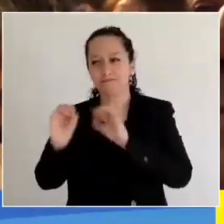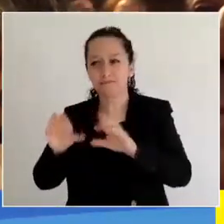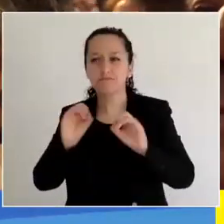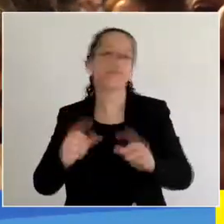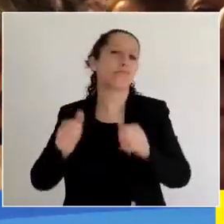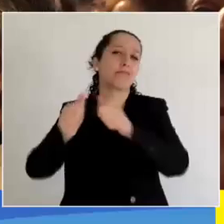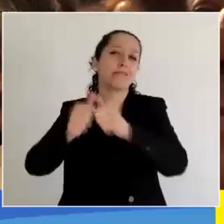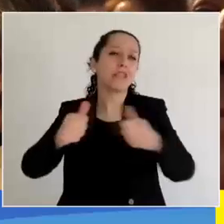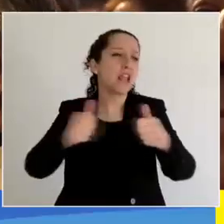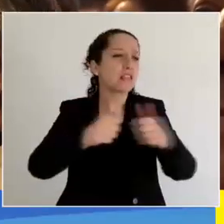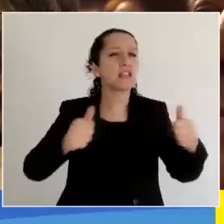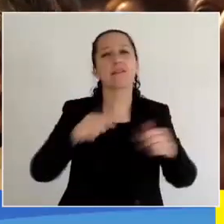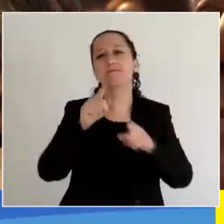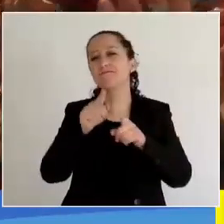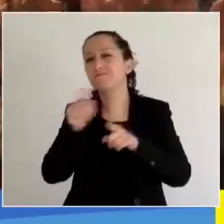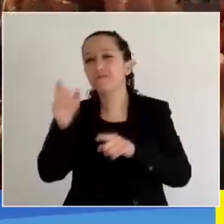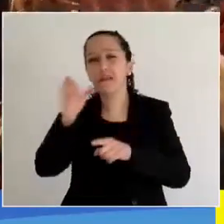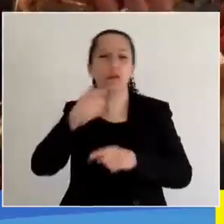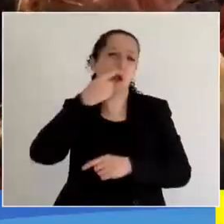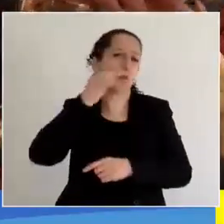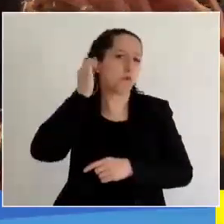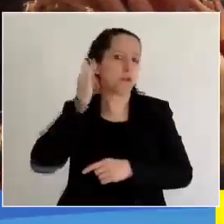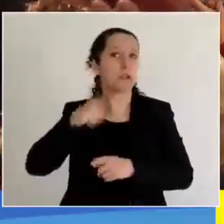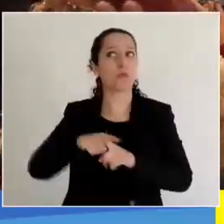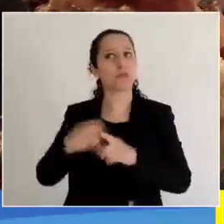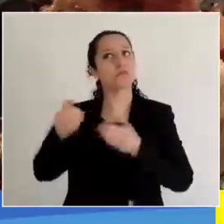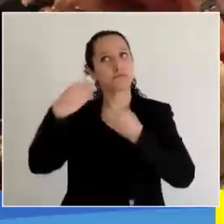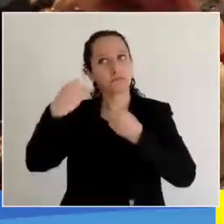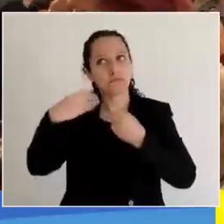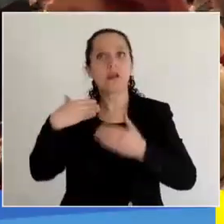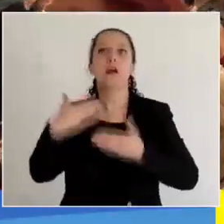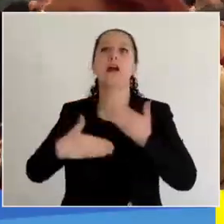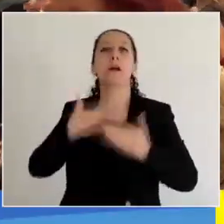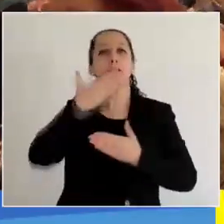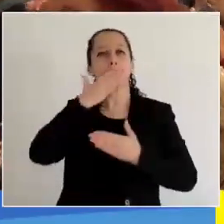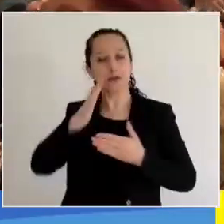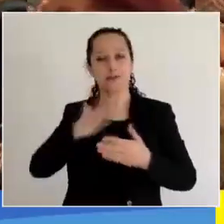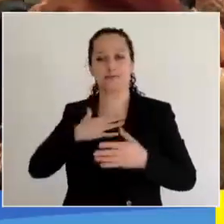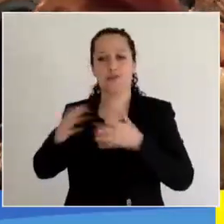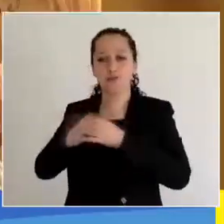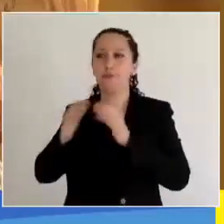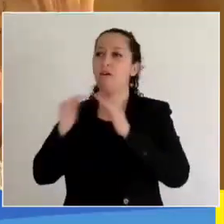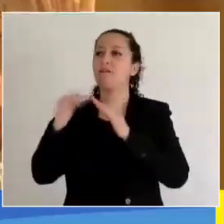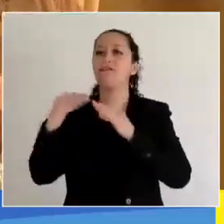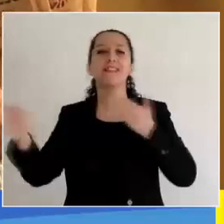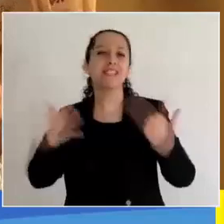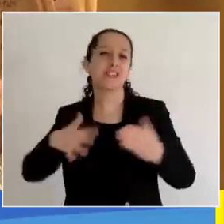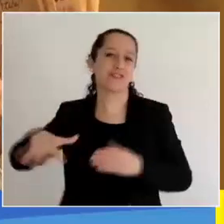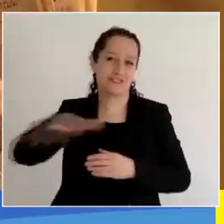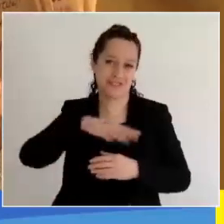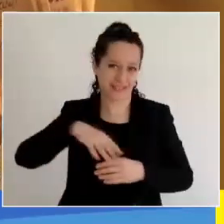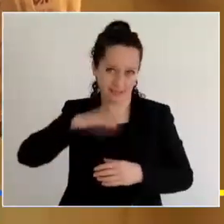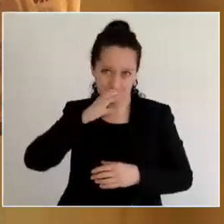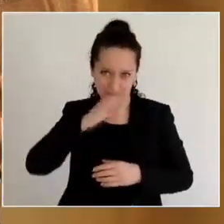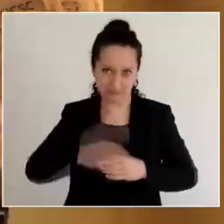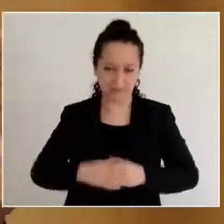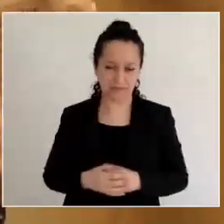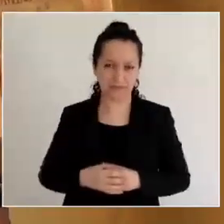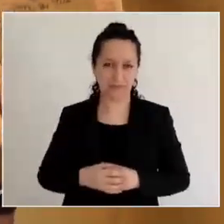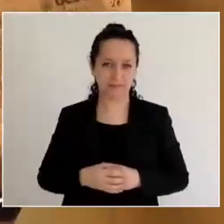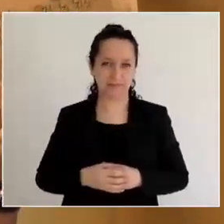dirigentas, líderes y lideresas mejoren sus herramientas para que de esta forma puedan servir de mejor manera a los vecinos y vecinas de